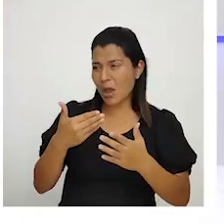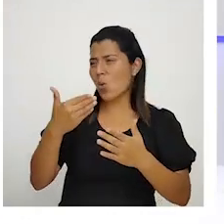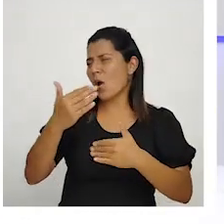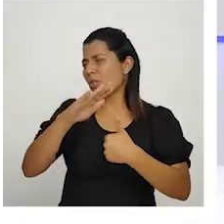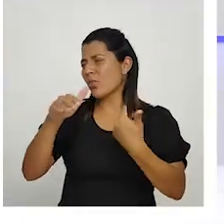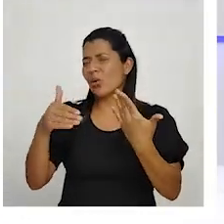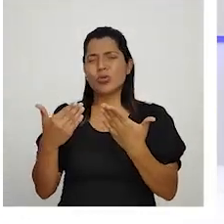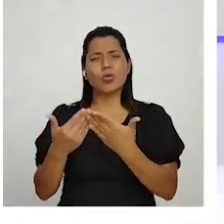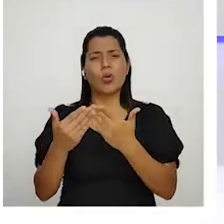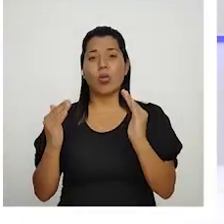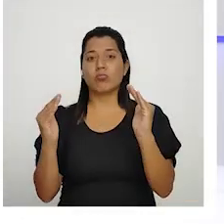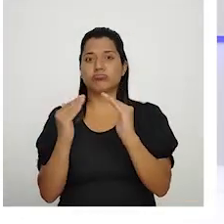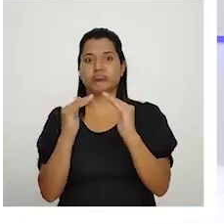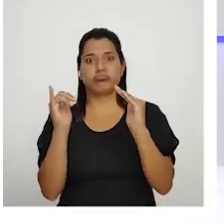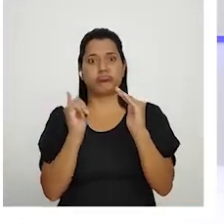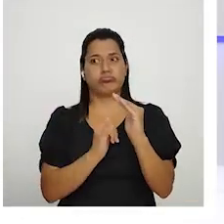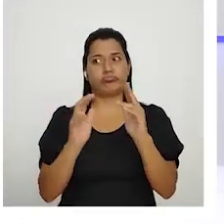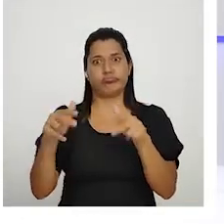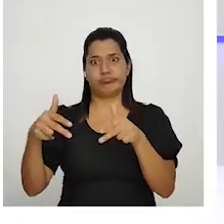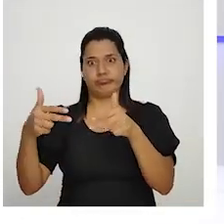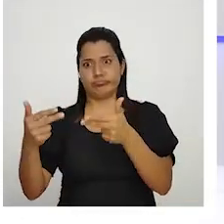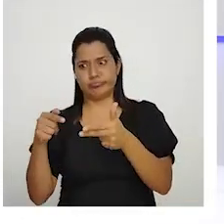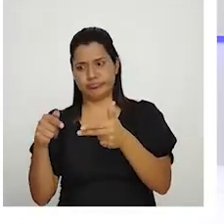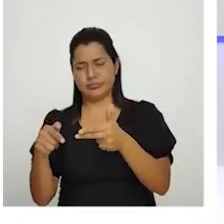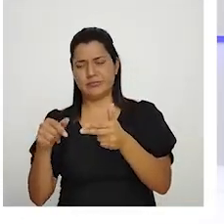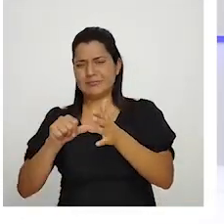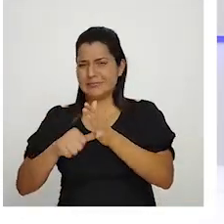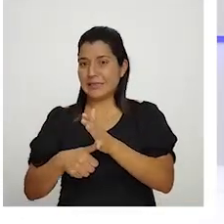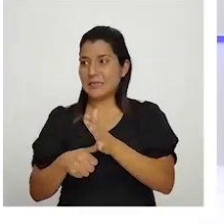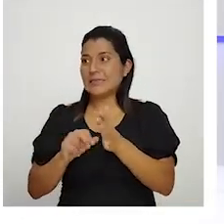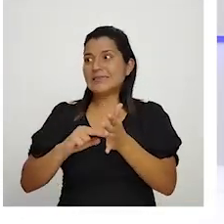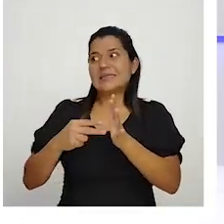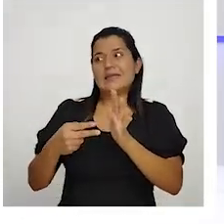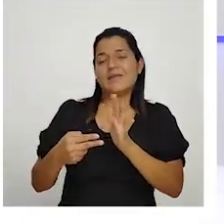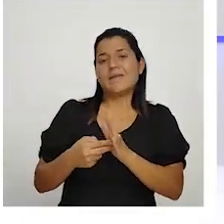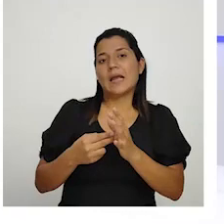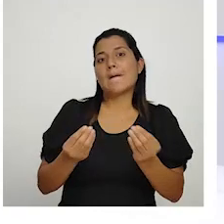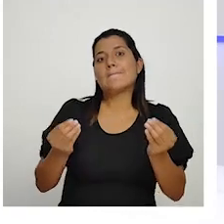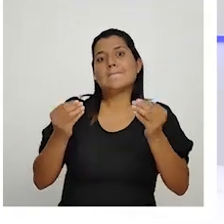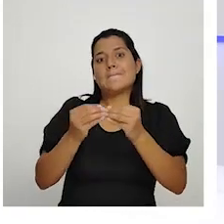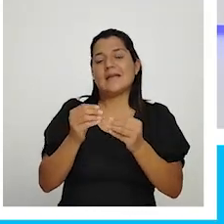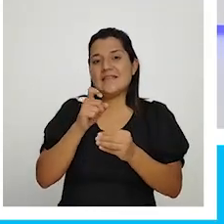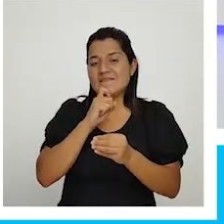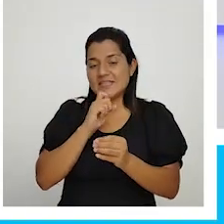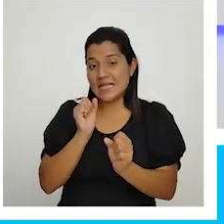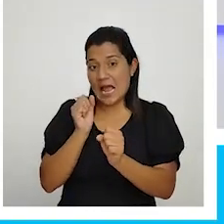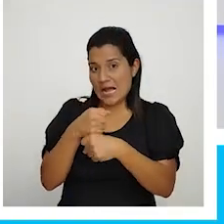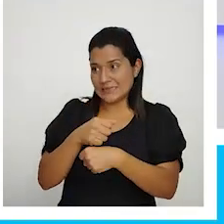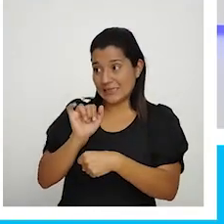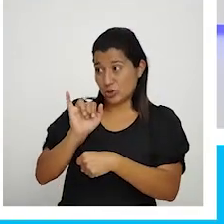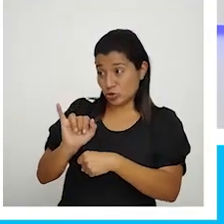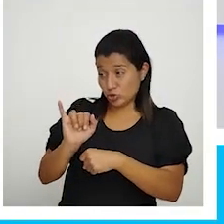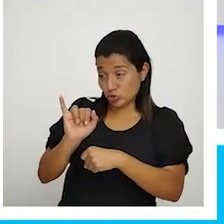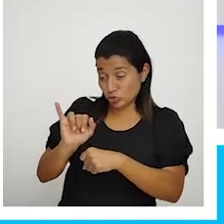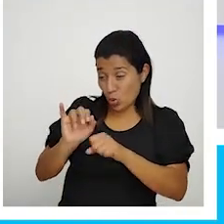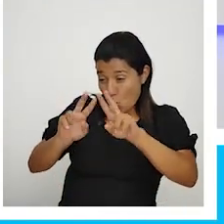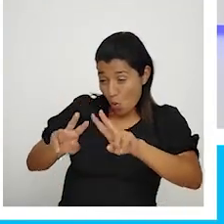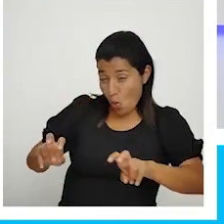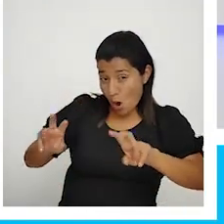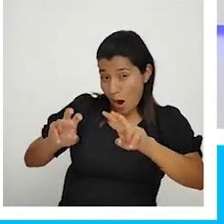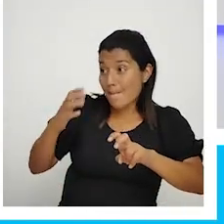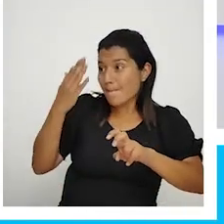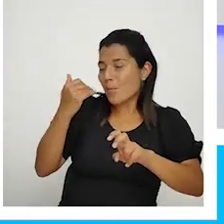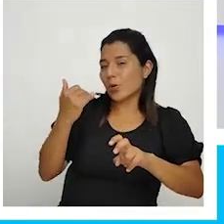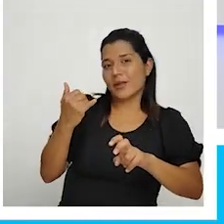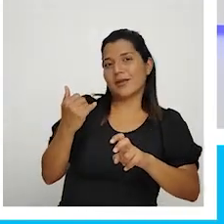alejados. Entonces, eso le crea una dificultad mayor en muchos de los casos porque no tenés tal vez esa presencialidad. Esos momentos